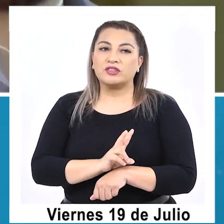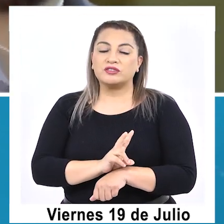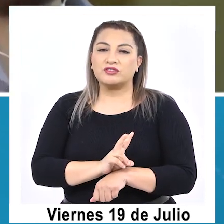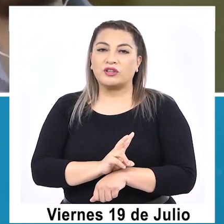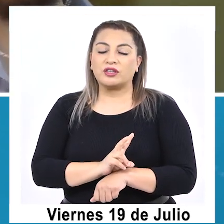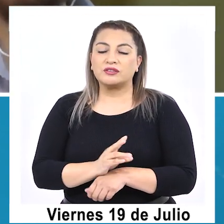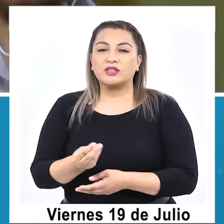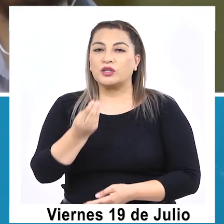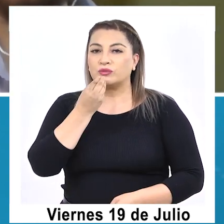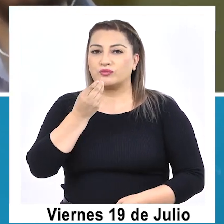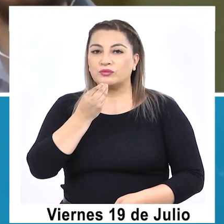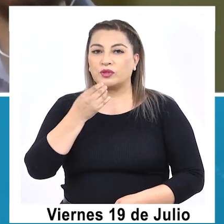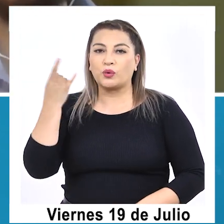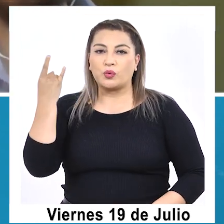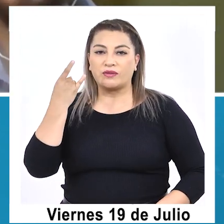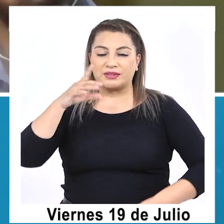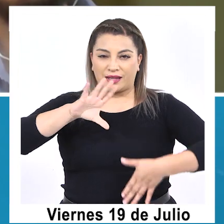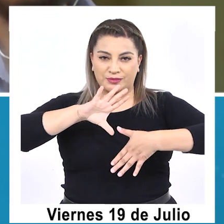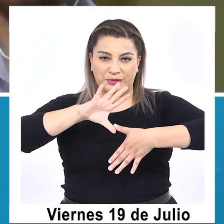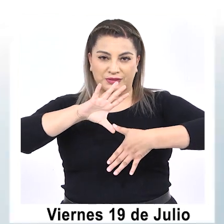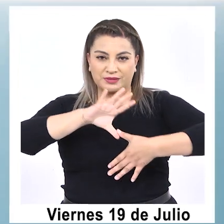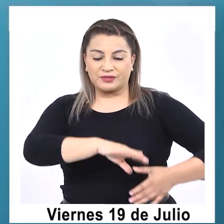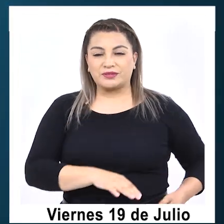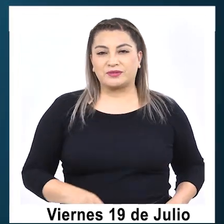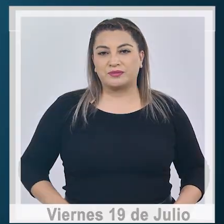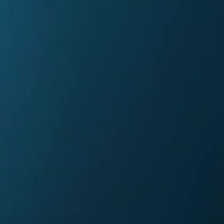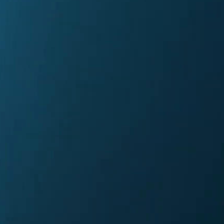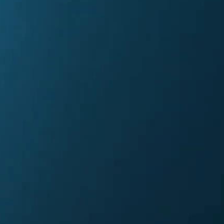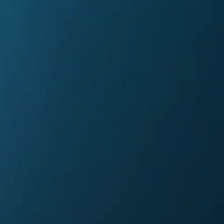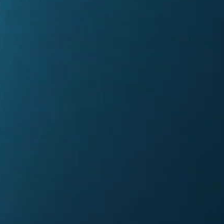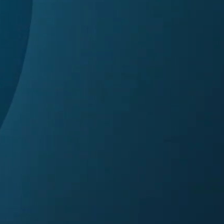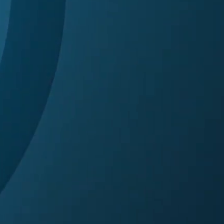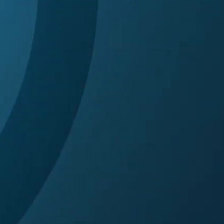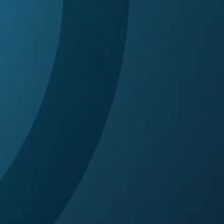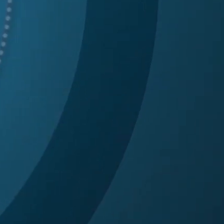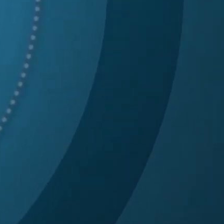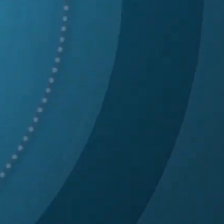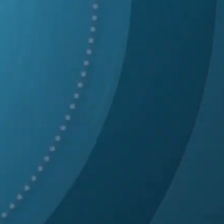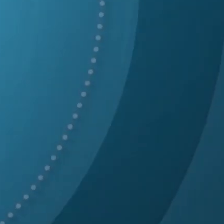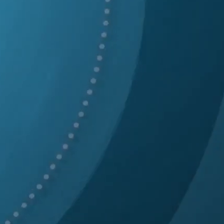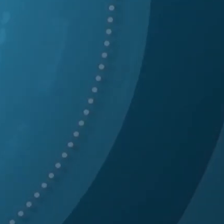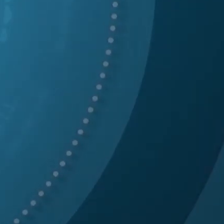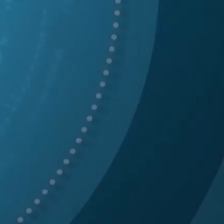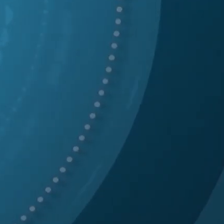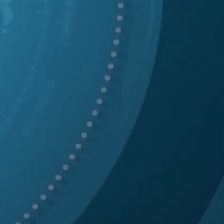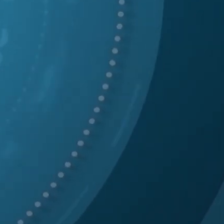dietética de la Universidad de las Américas.